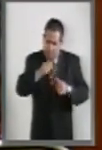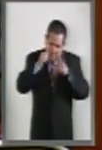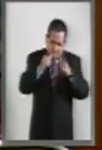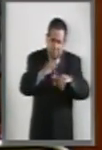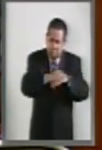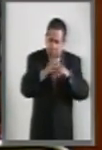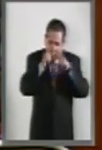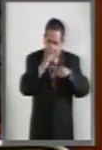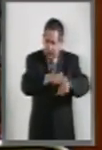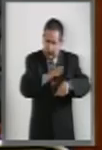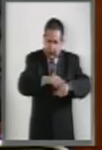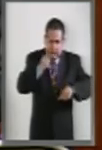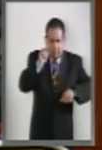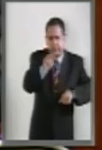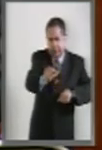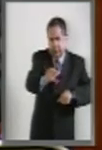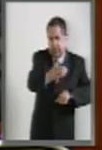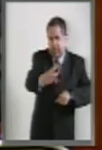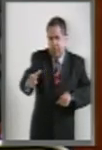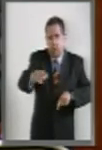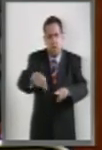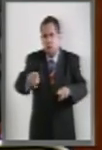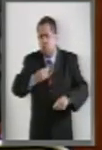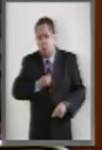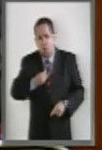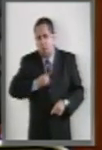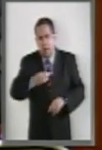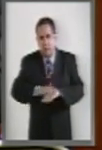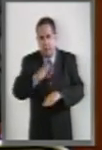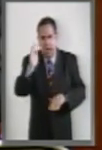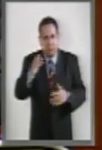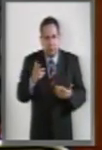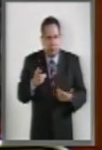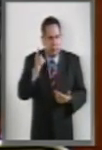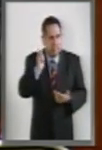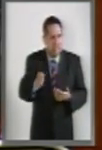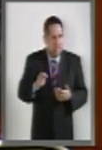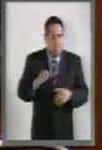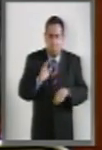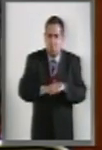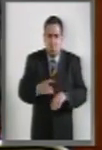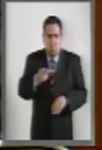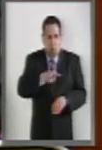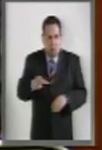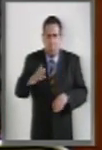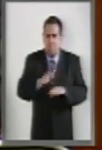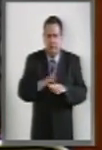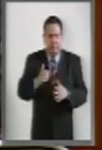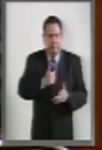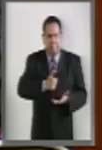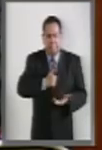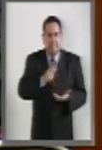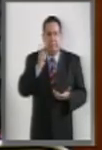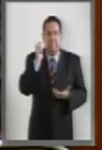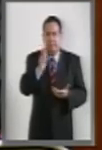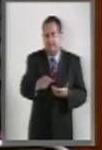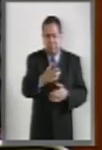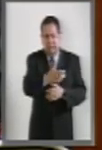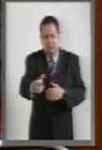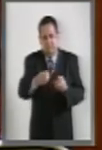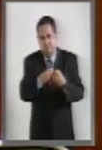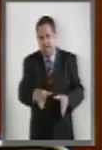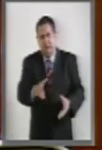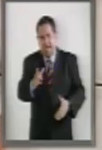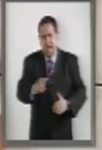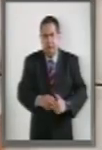una miradita, porque ya no aguanta más y muy, muy empobrecido y muy lastimado está el campo de